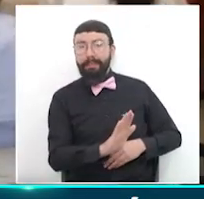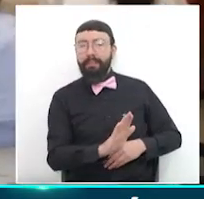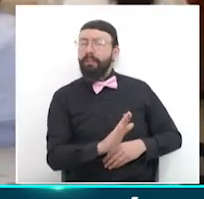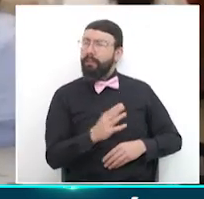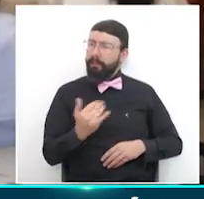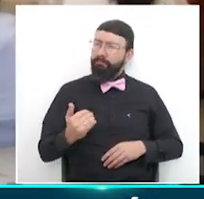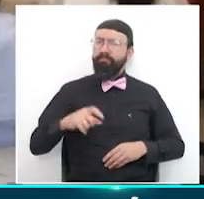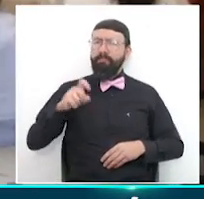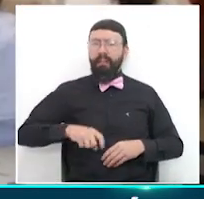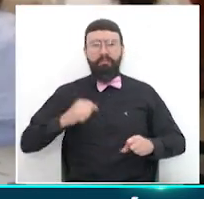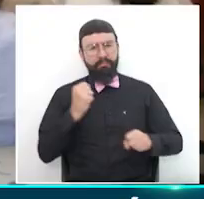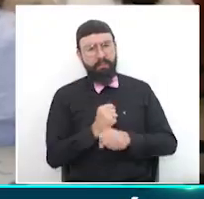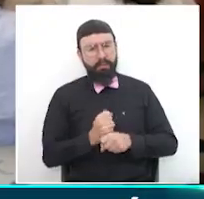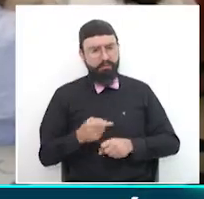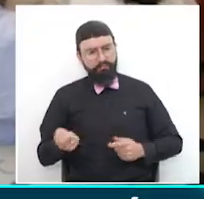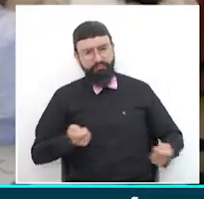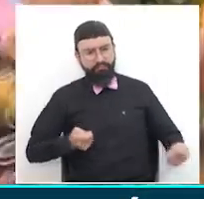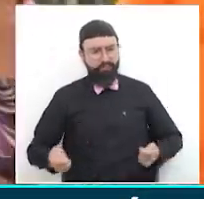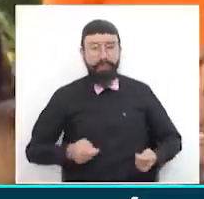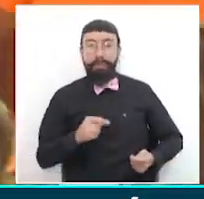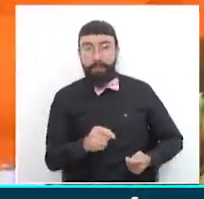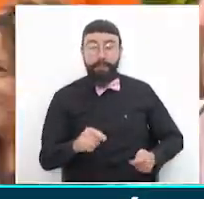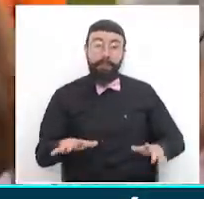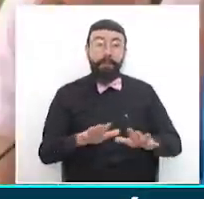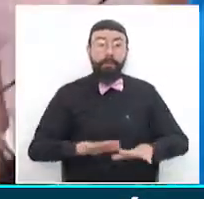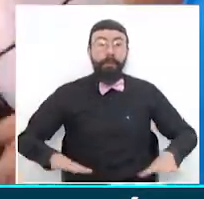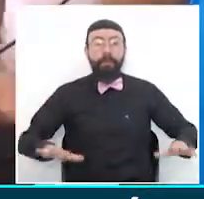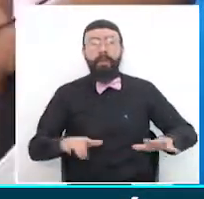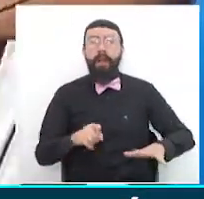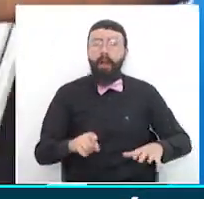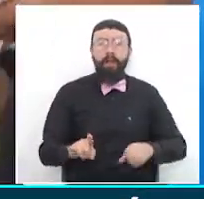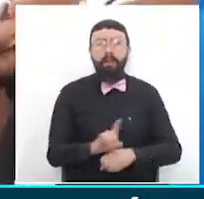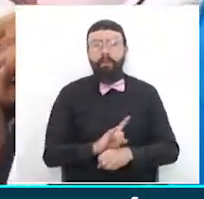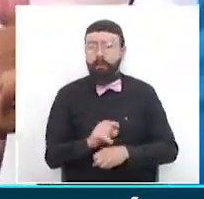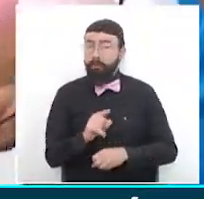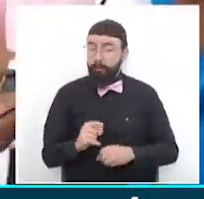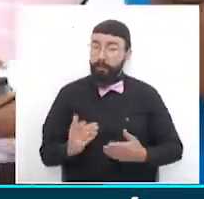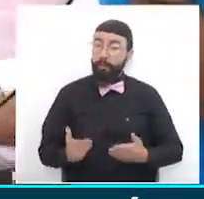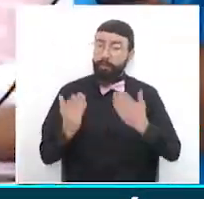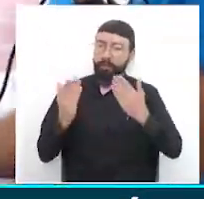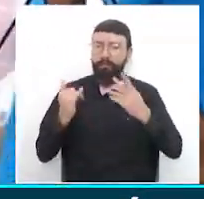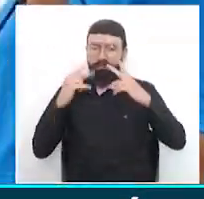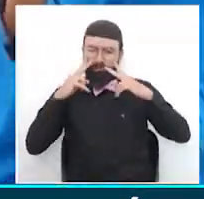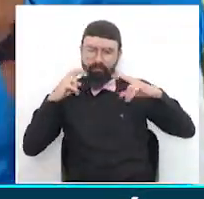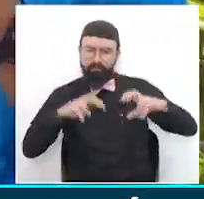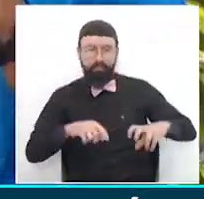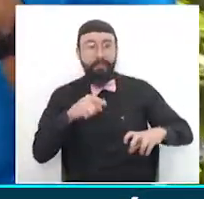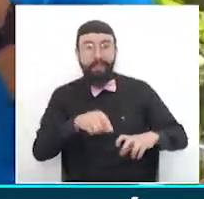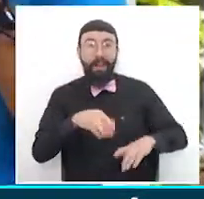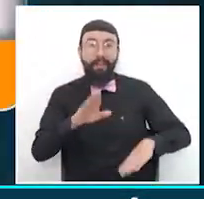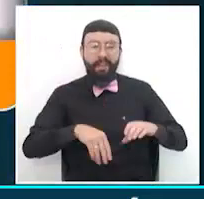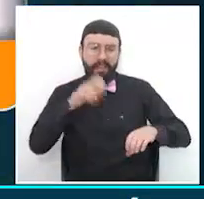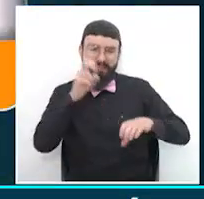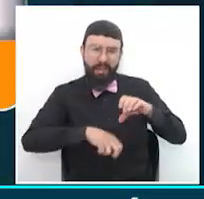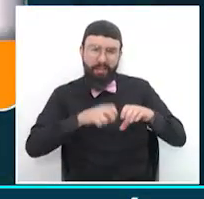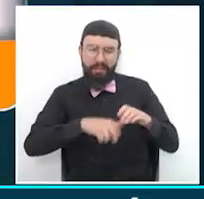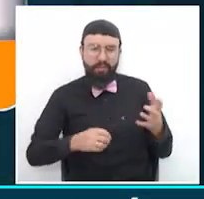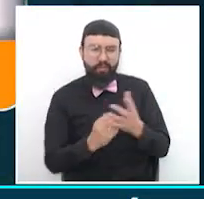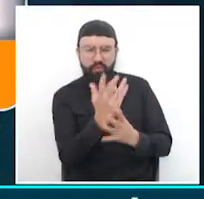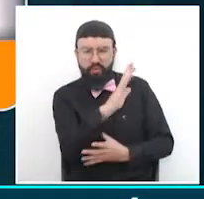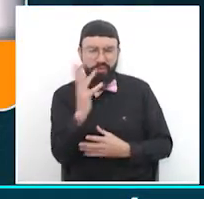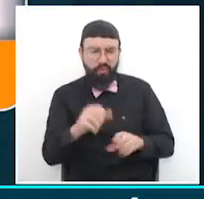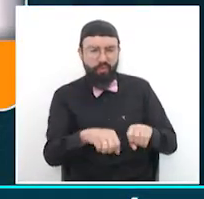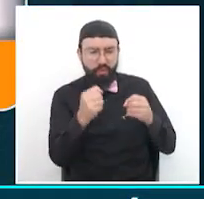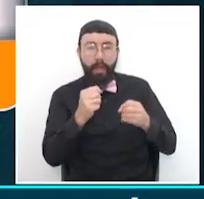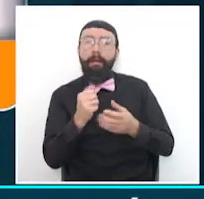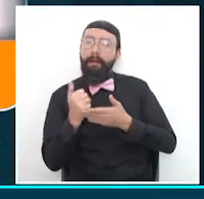que trabajar por la recuperación de espacios que han sido utilizados como sitios de explotación de recursos naturales. Y hoy